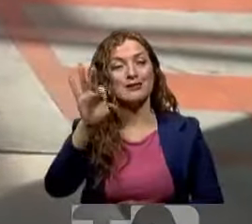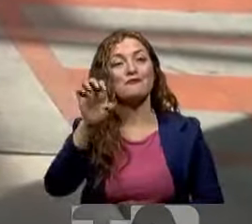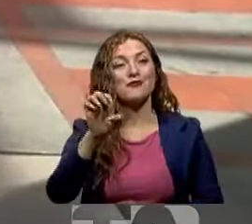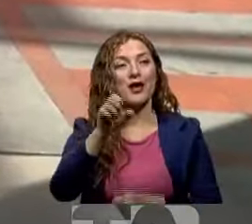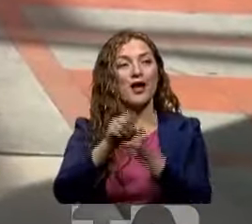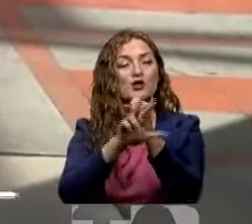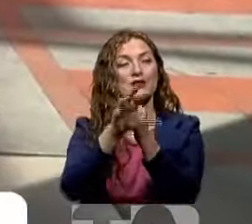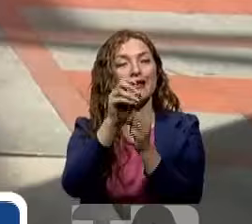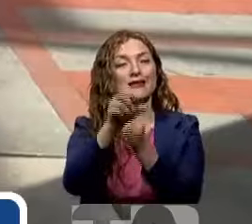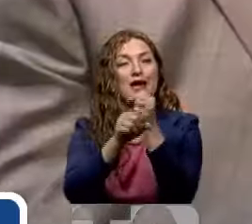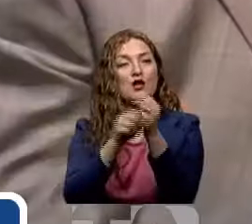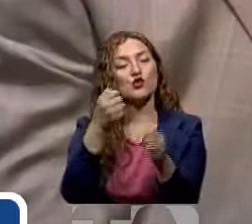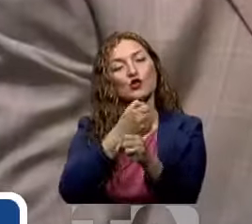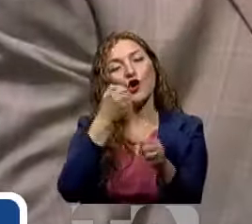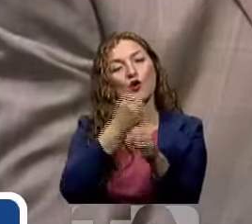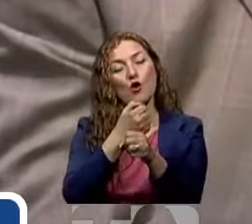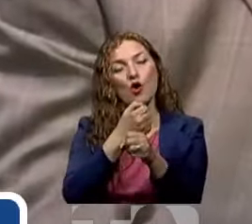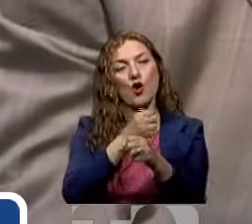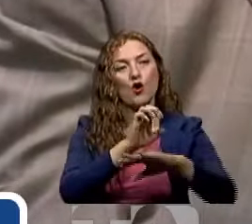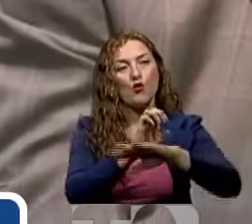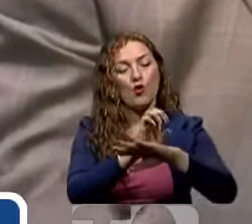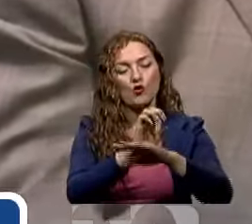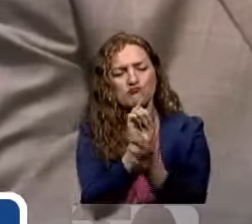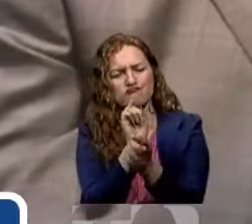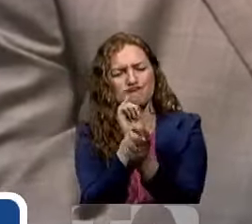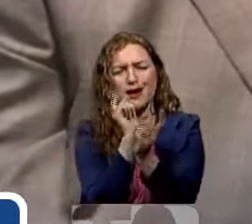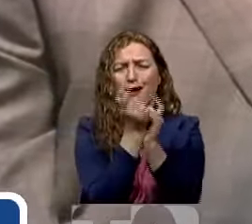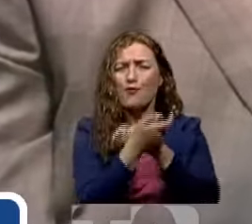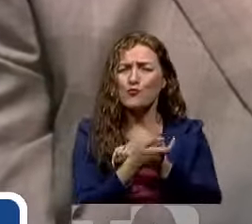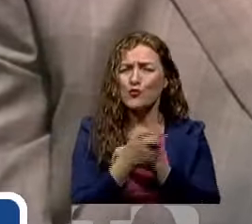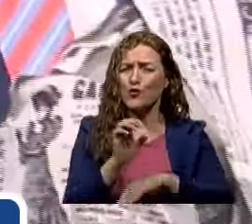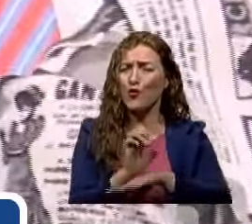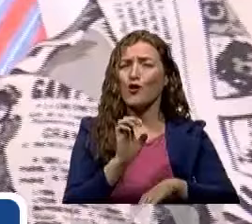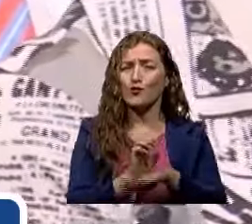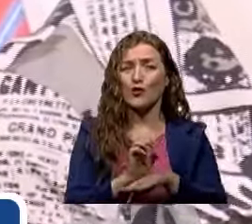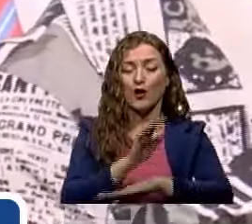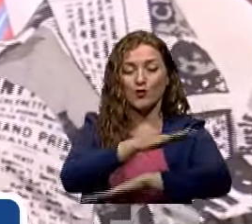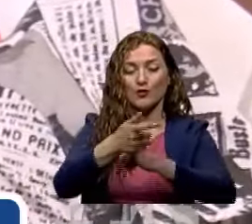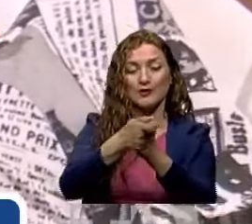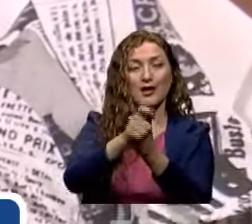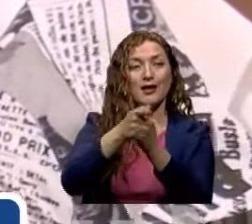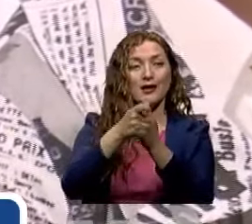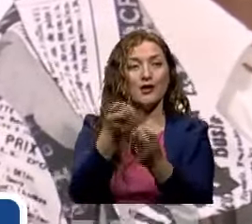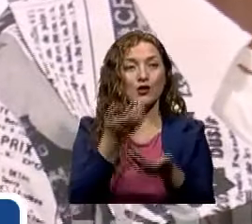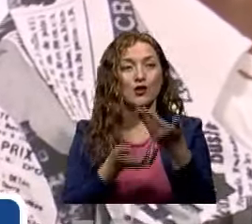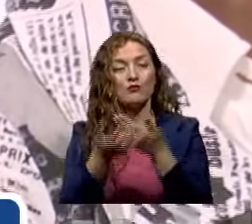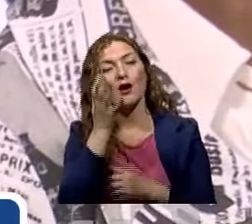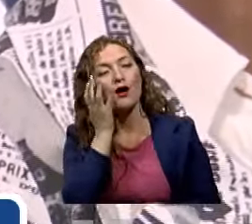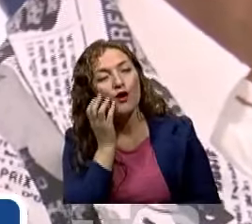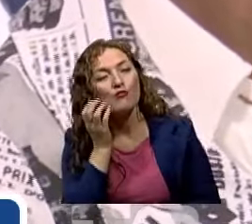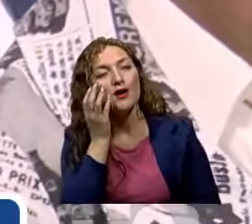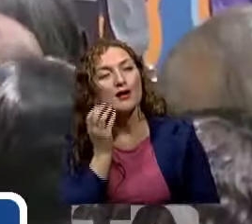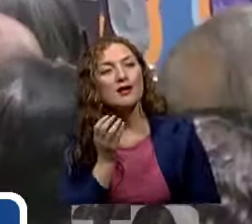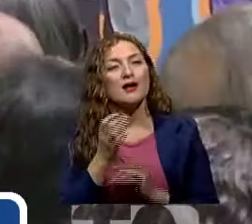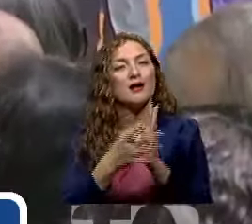trabajo transformando al Ecuador a través de la educación. En el evento conmemorativo, los alumnos del taller de verano compartieron sus experiencias y